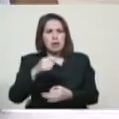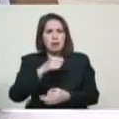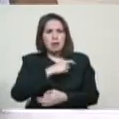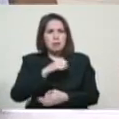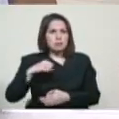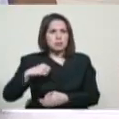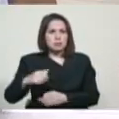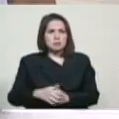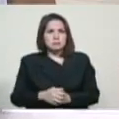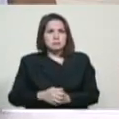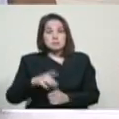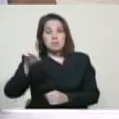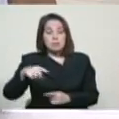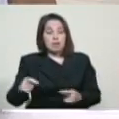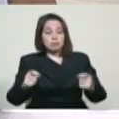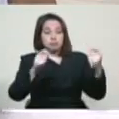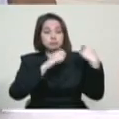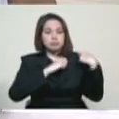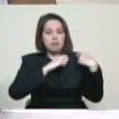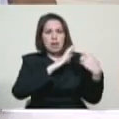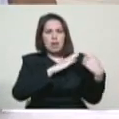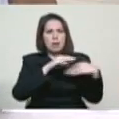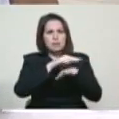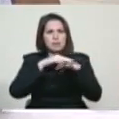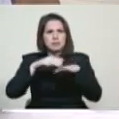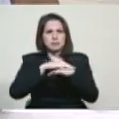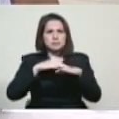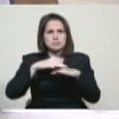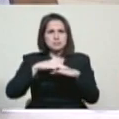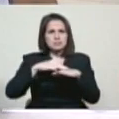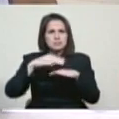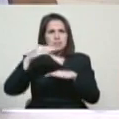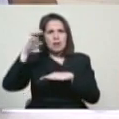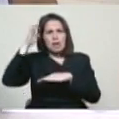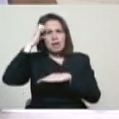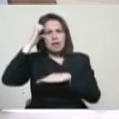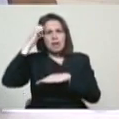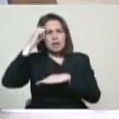al ministro Ernesto Villegas como responsable político del